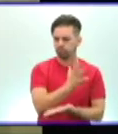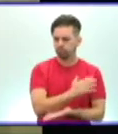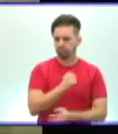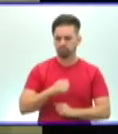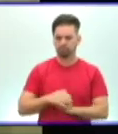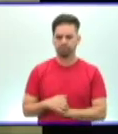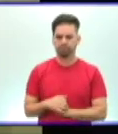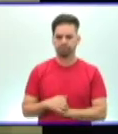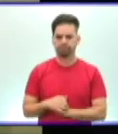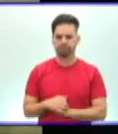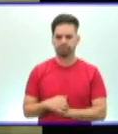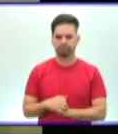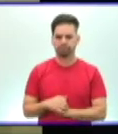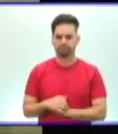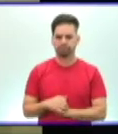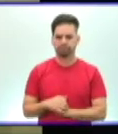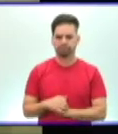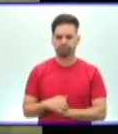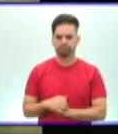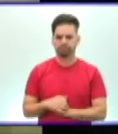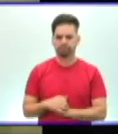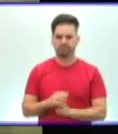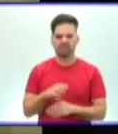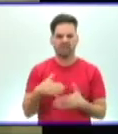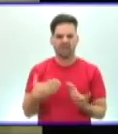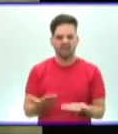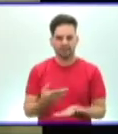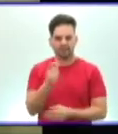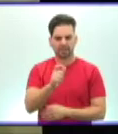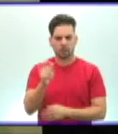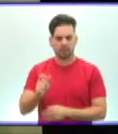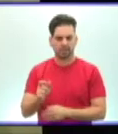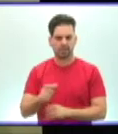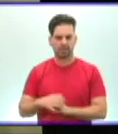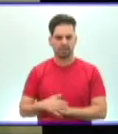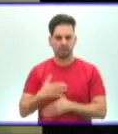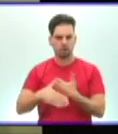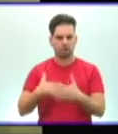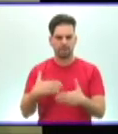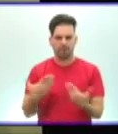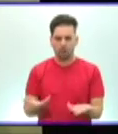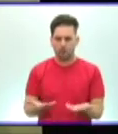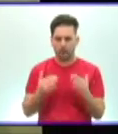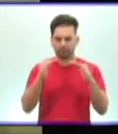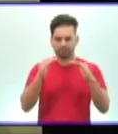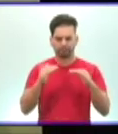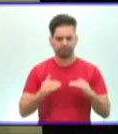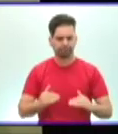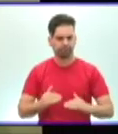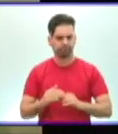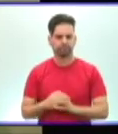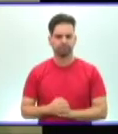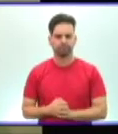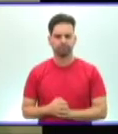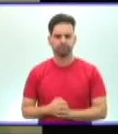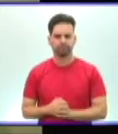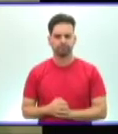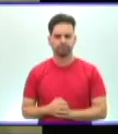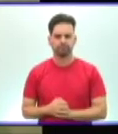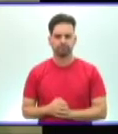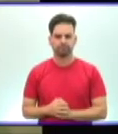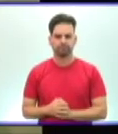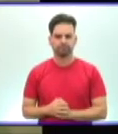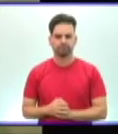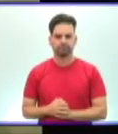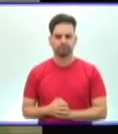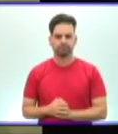trae esto para los seres humanos. Veamos un elemento importante que les traigo y que resulta muy curioso para